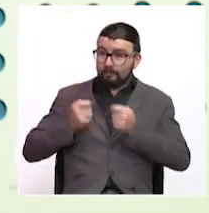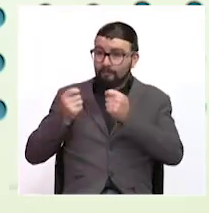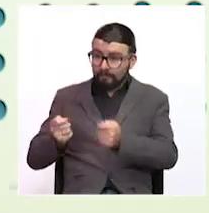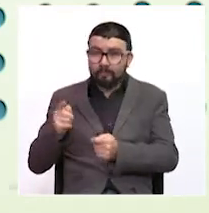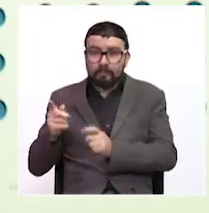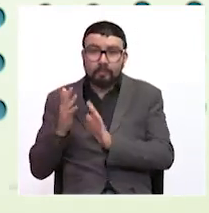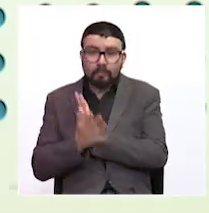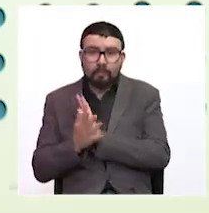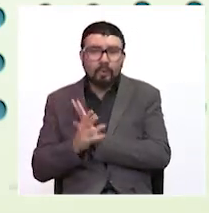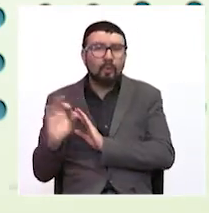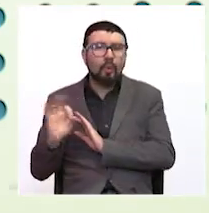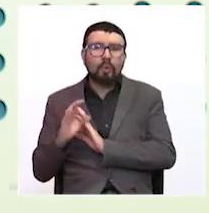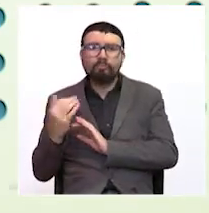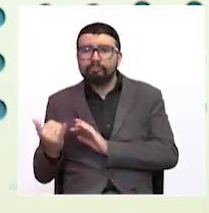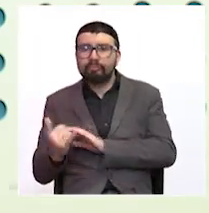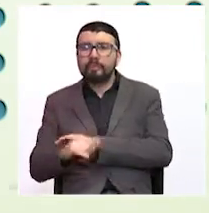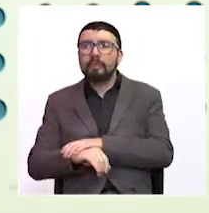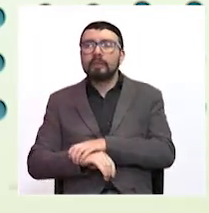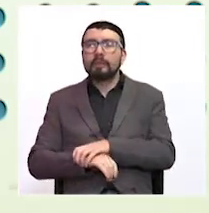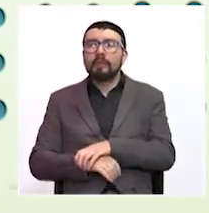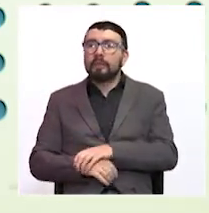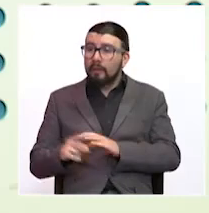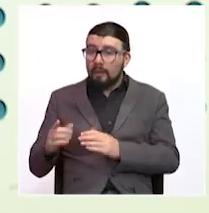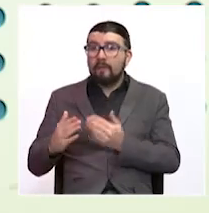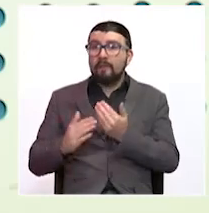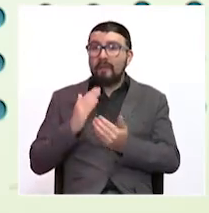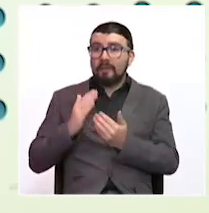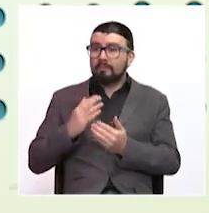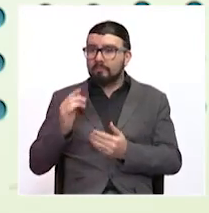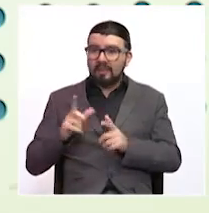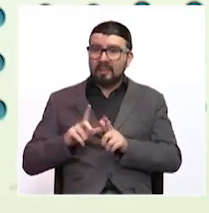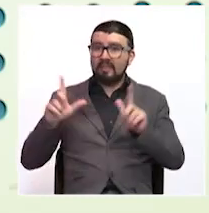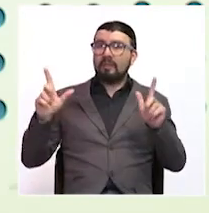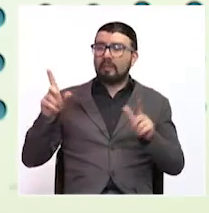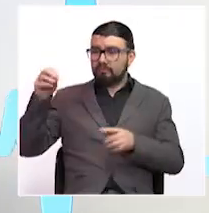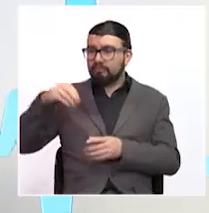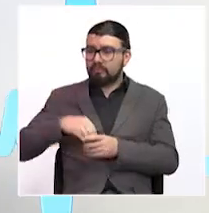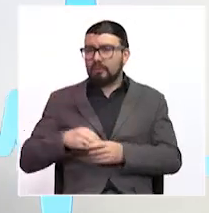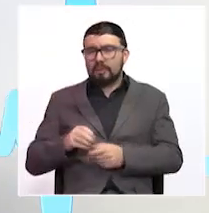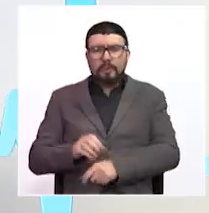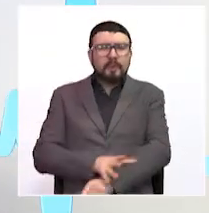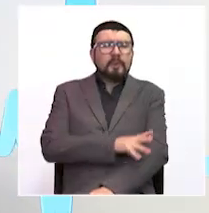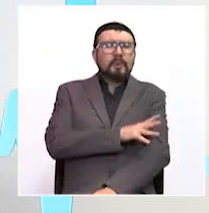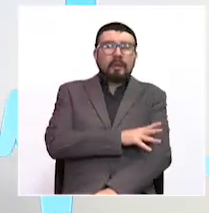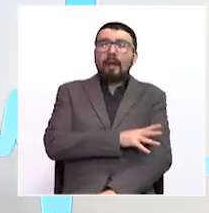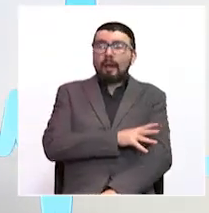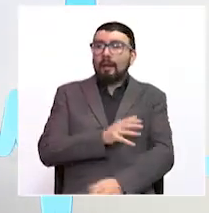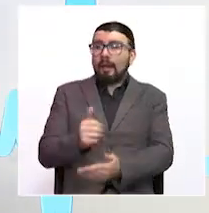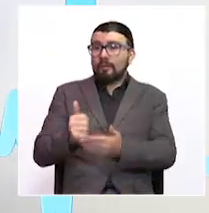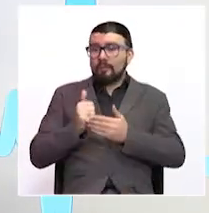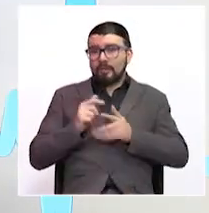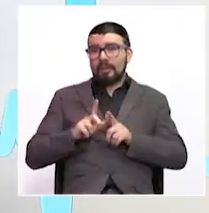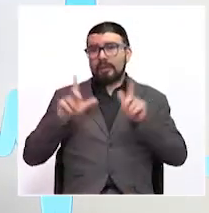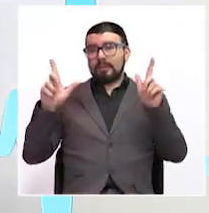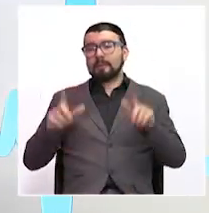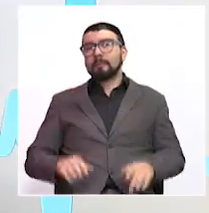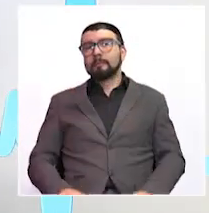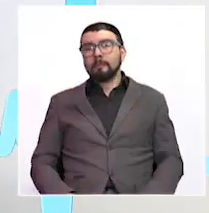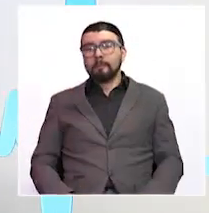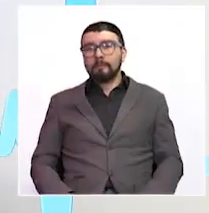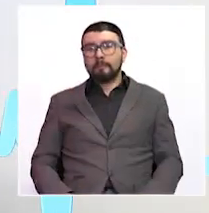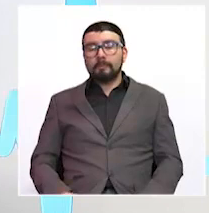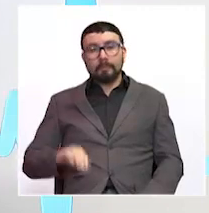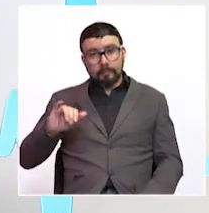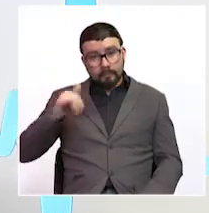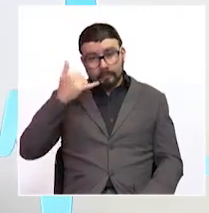y eso le facilita liberarse de esa carga emocional vamos a ir a este corte comercial es la línea